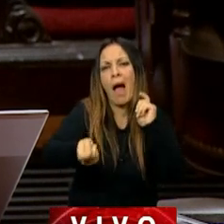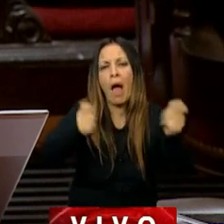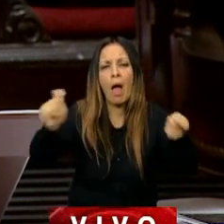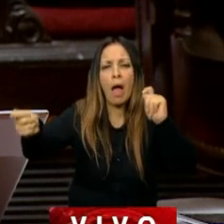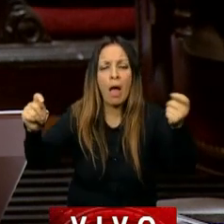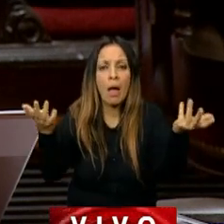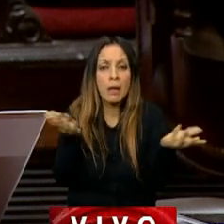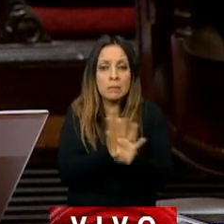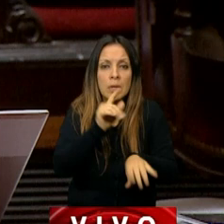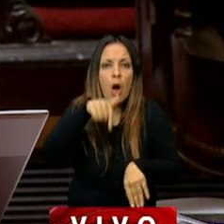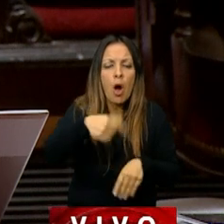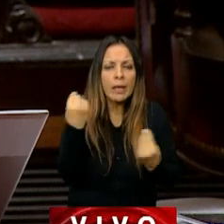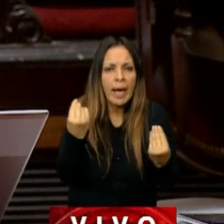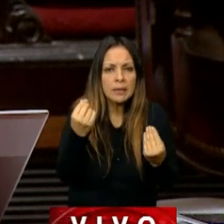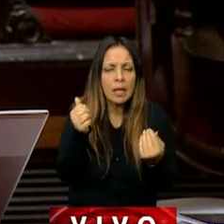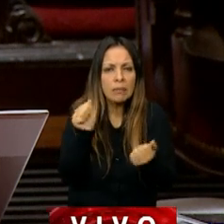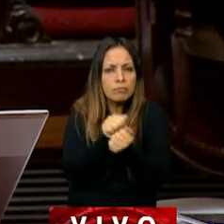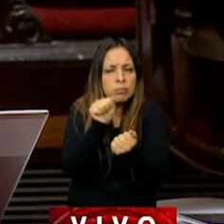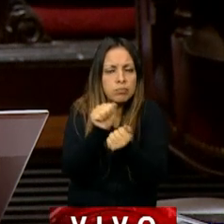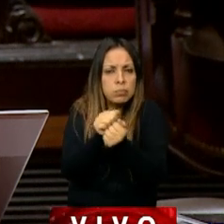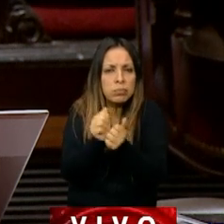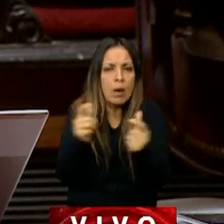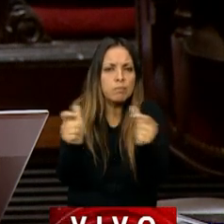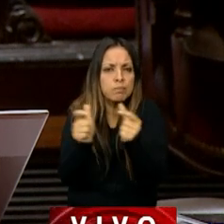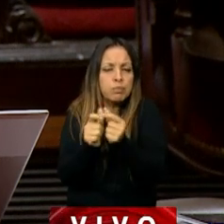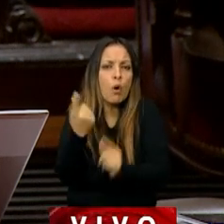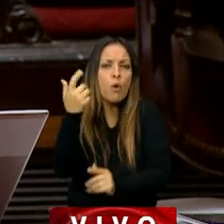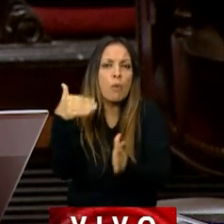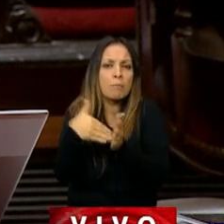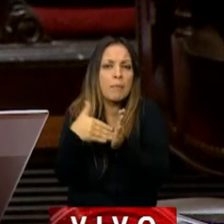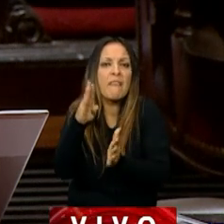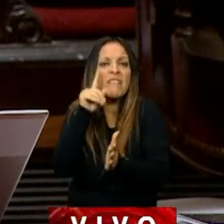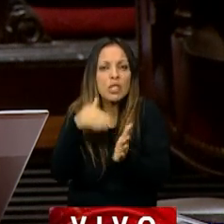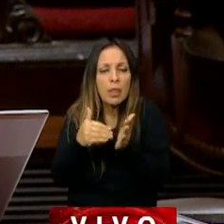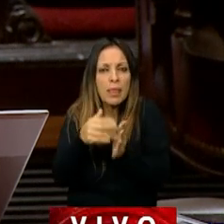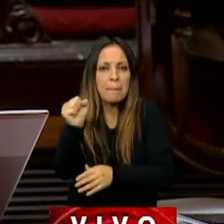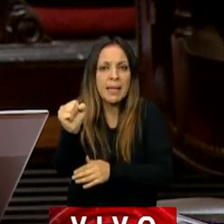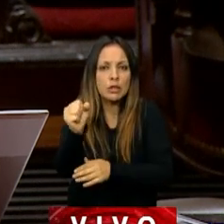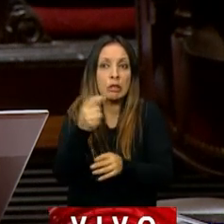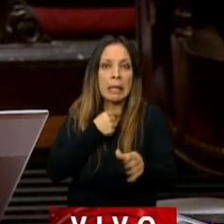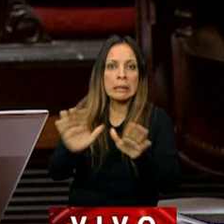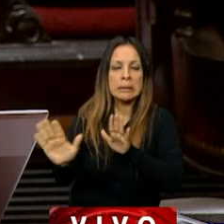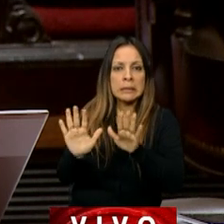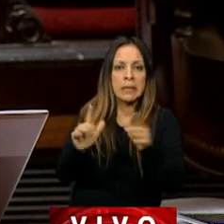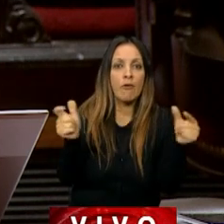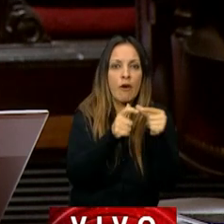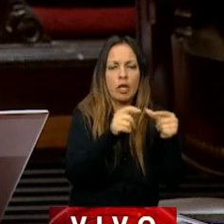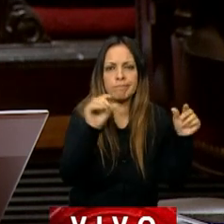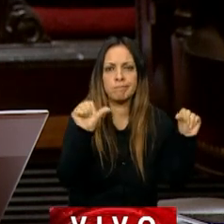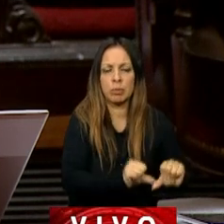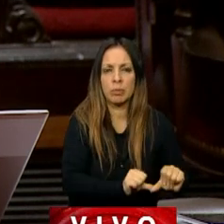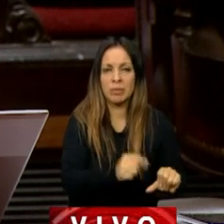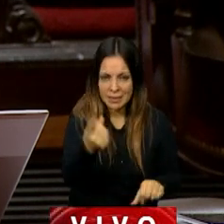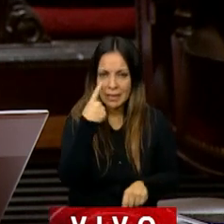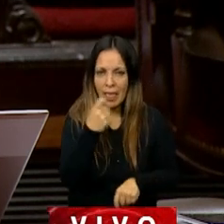medio y hoy están emitiendo al ritmo de 1 billón de pesos para parar la caída de los bonos. ¿Se dan cuenta